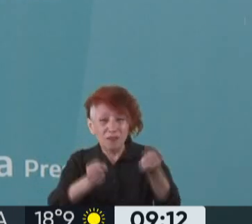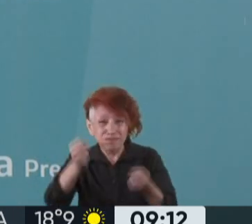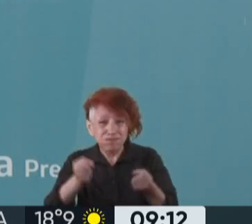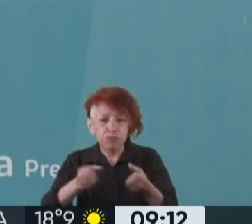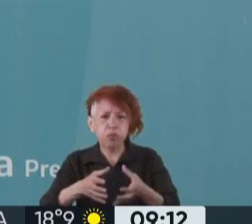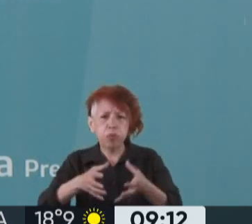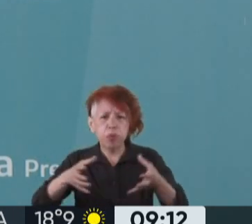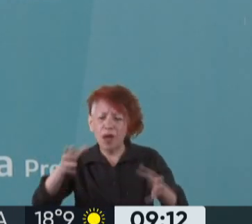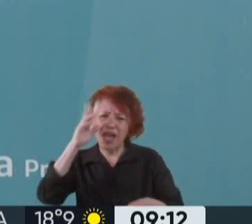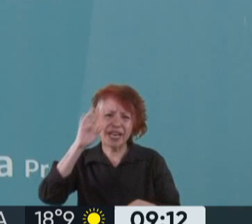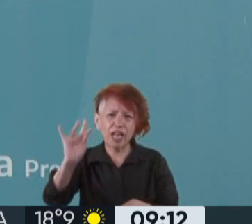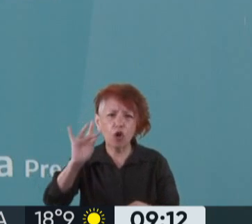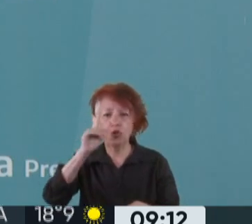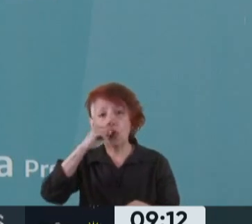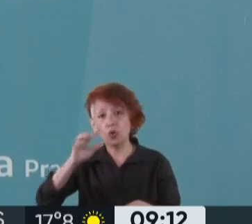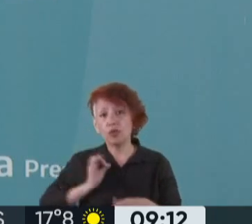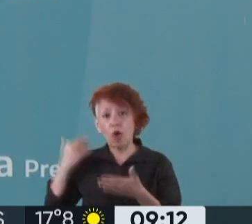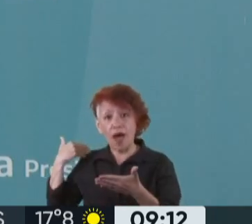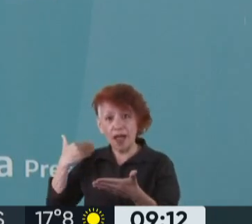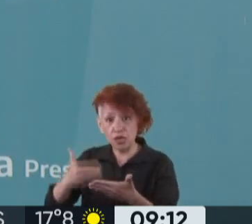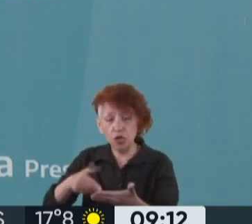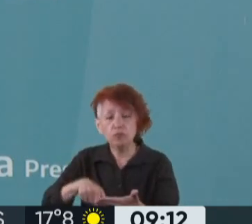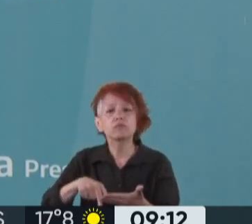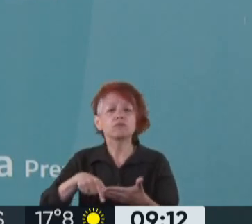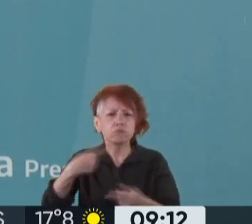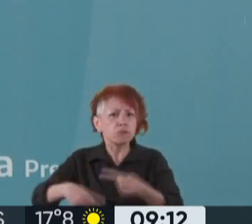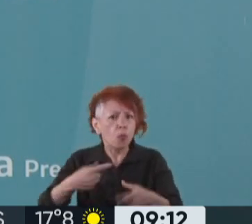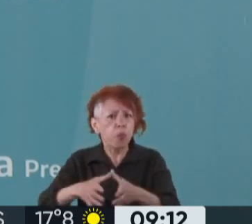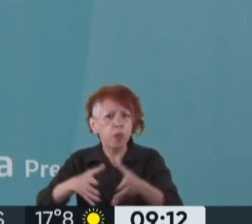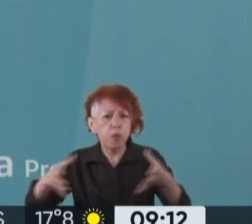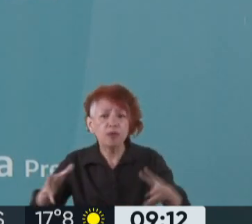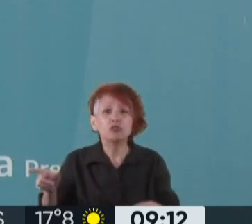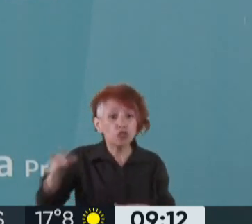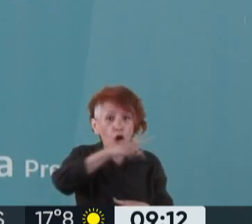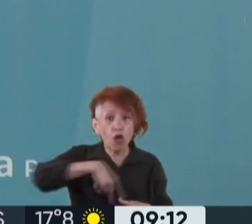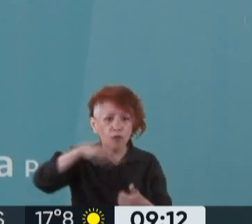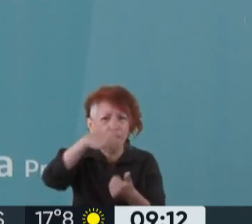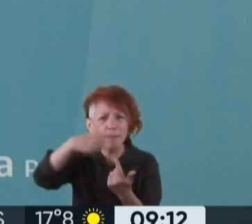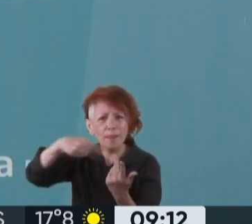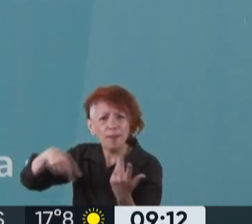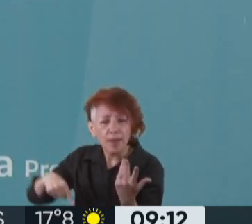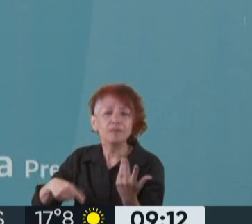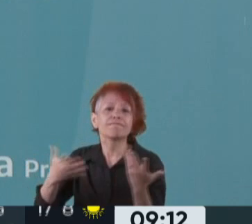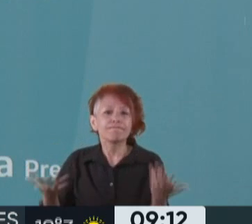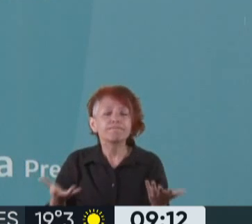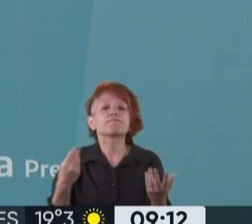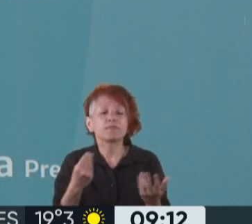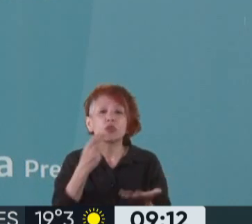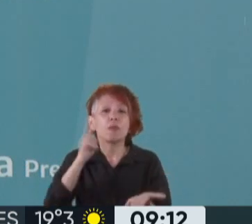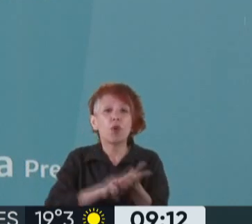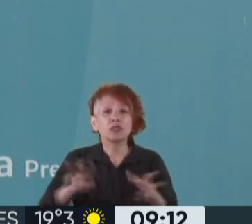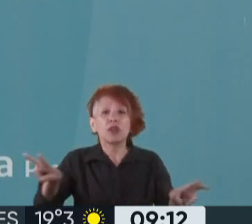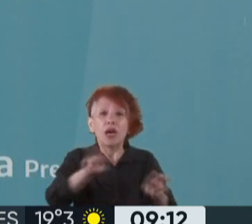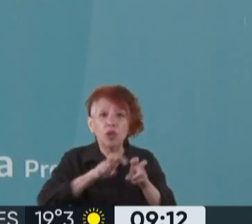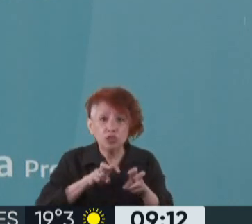ha marcado récords en el último año y lo sigue marcando, y entonces vemos que todo esto también confluye en que la recaudación de impuestos